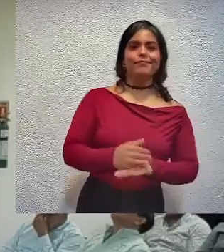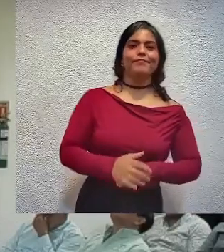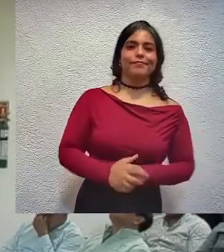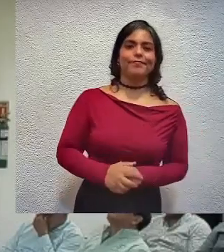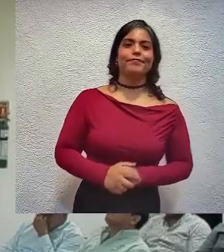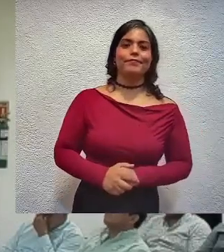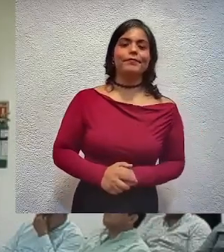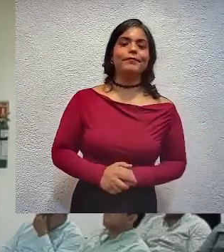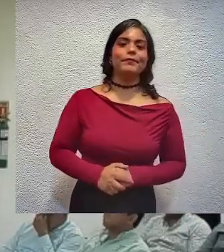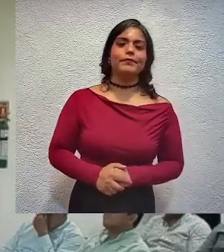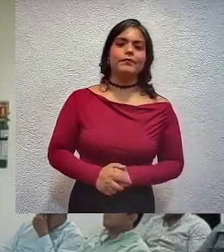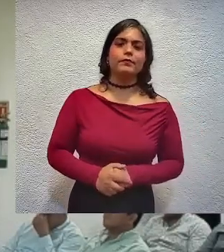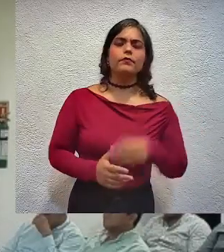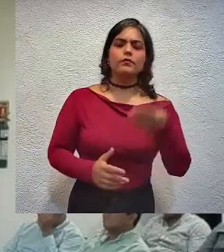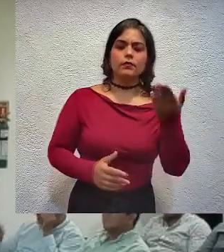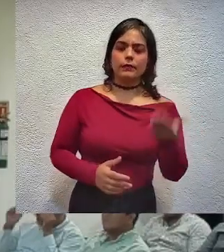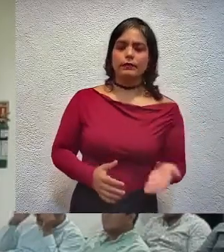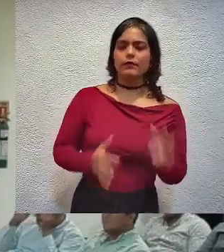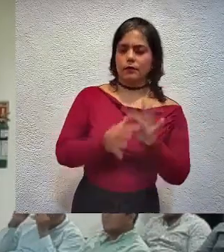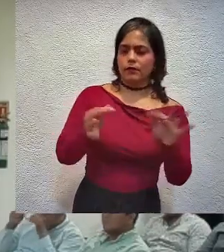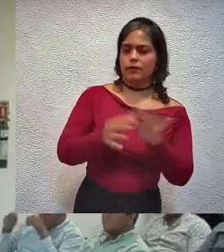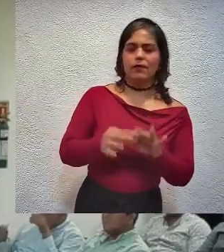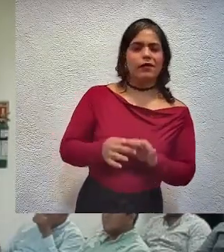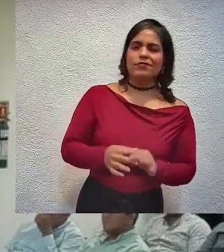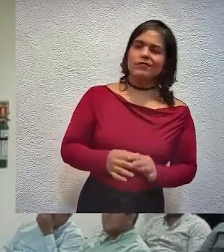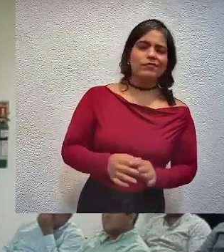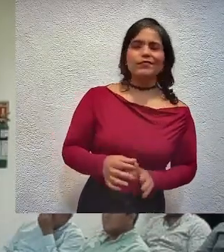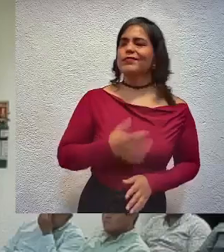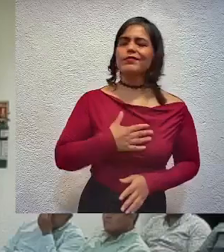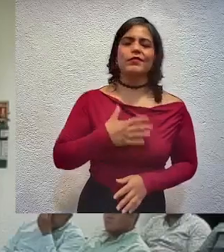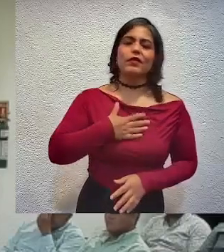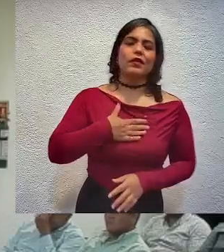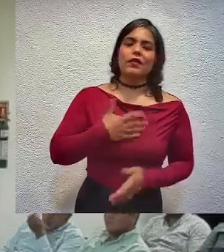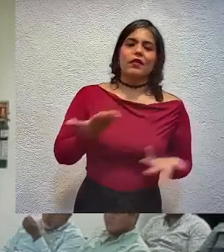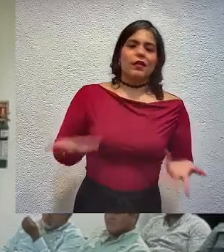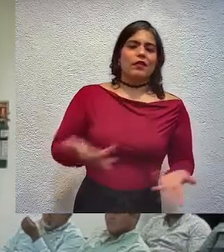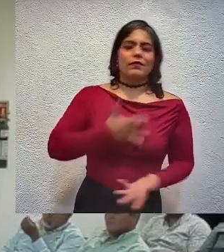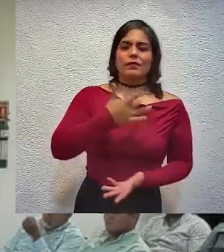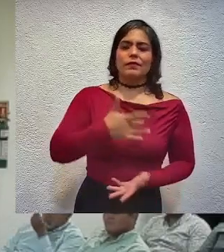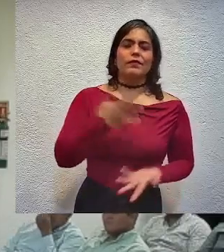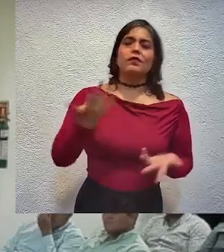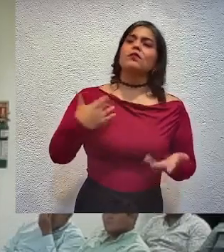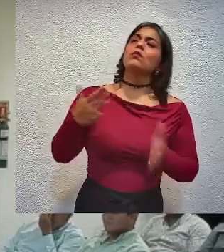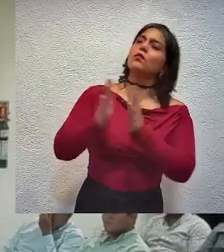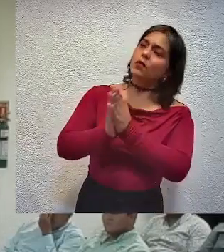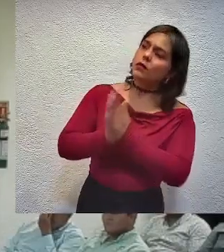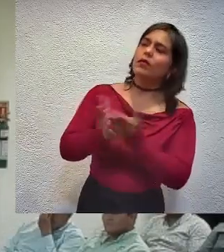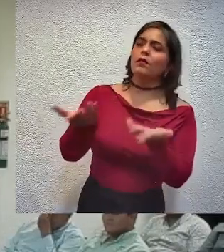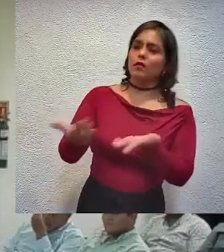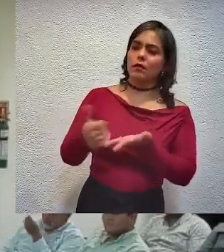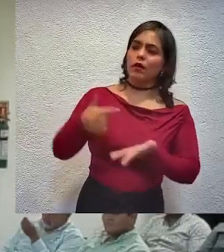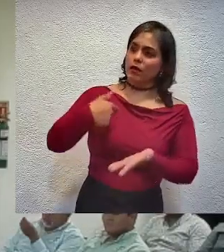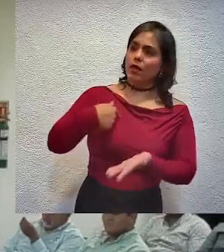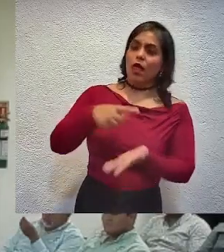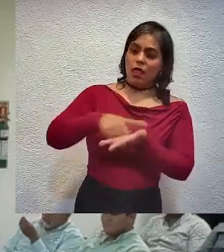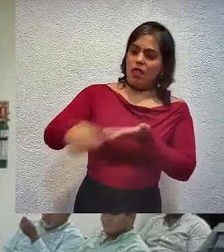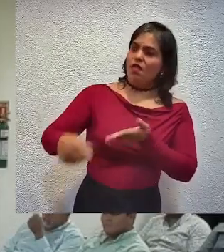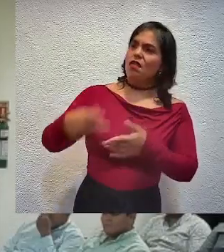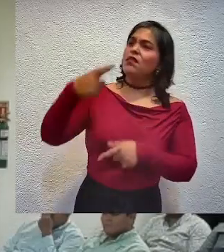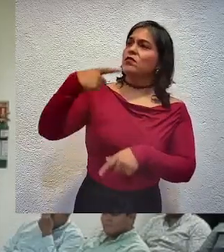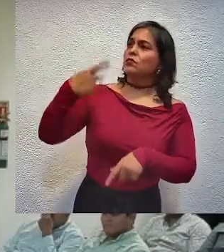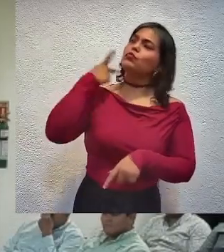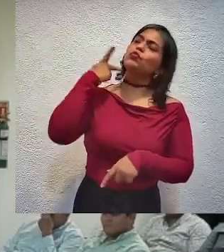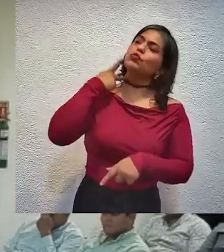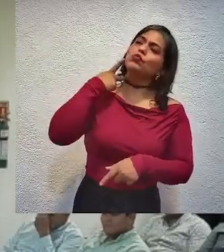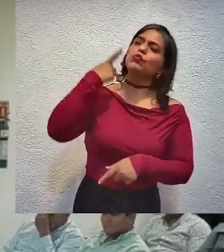El actor se inconforma principalmente de que la omisión de resolver su petición vulnera su derecho político electoral a ejercer